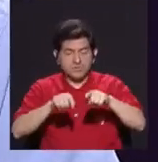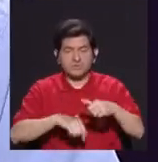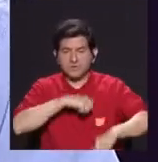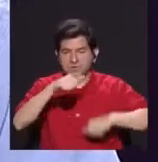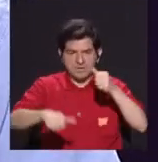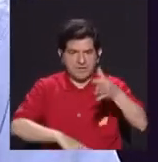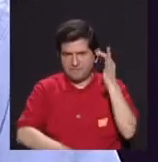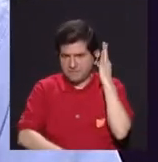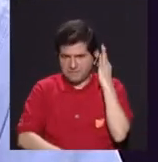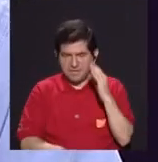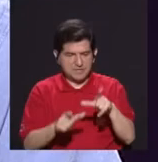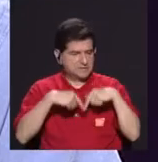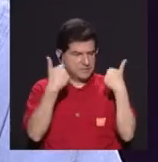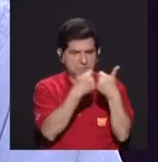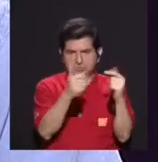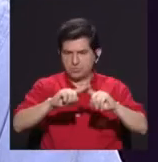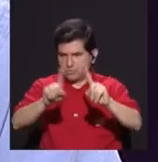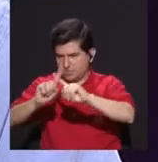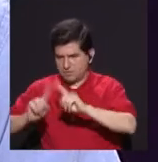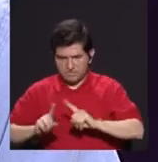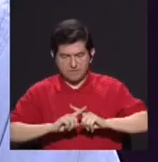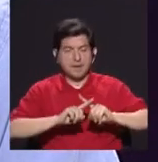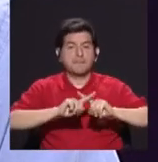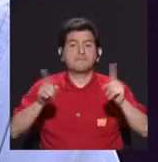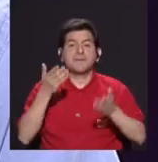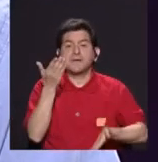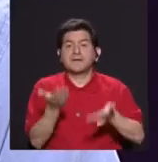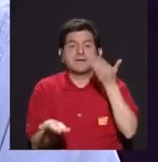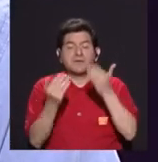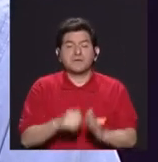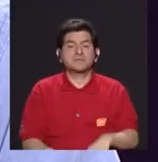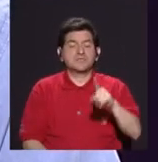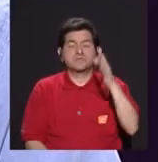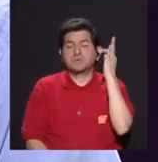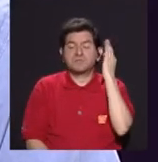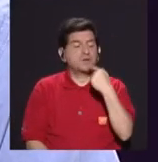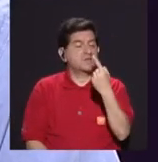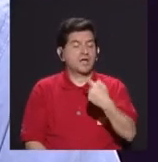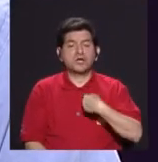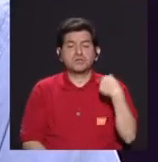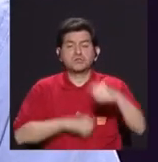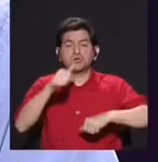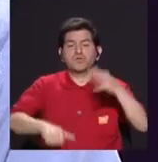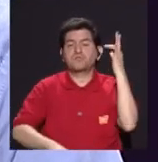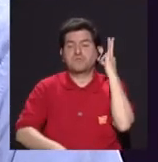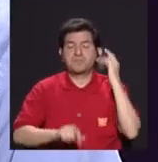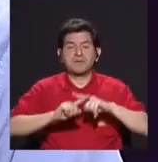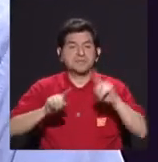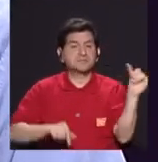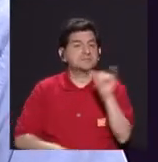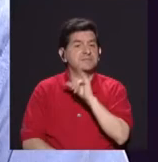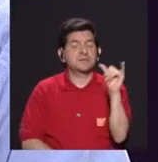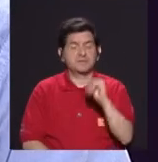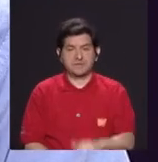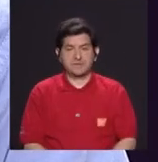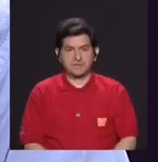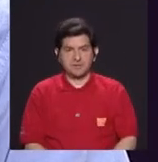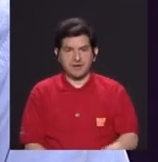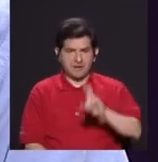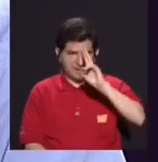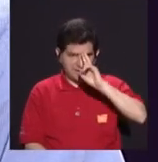feminista pero a lo que voy es puede ser que una alguna chica diga yo soy feminista pero también y debemos